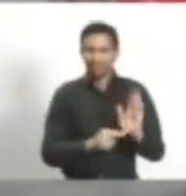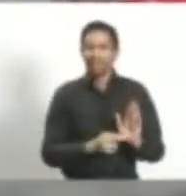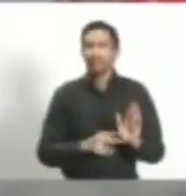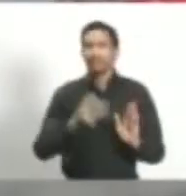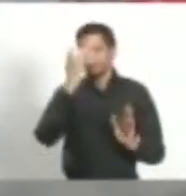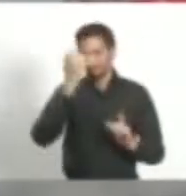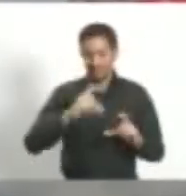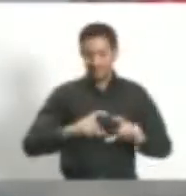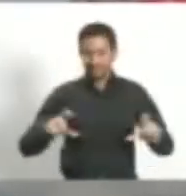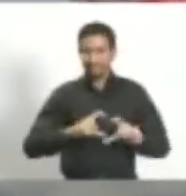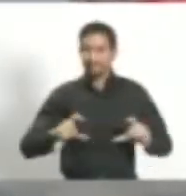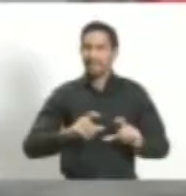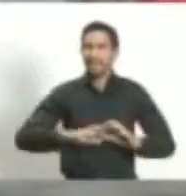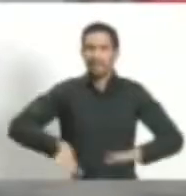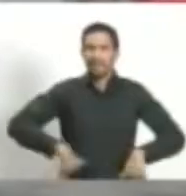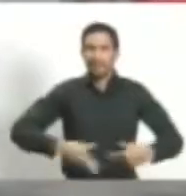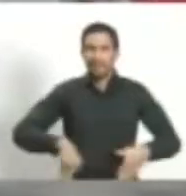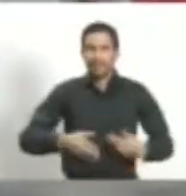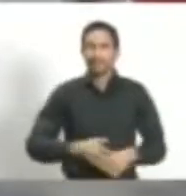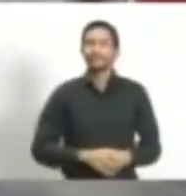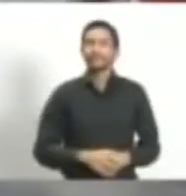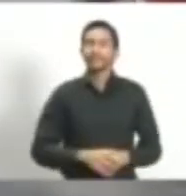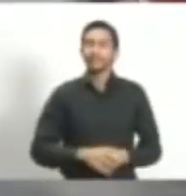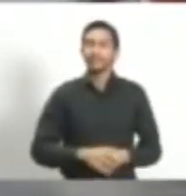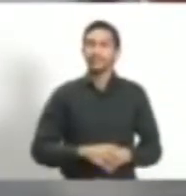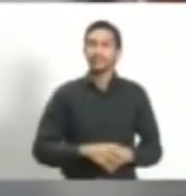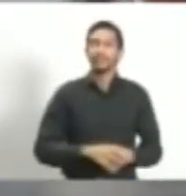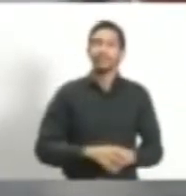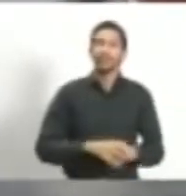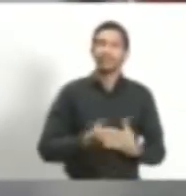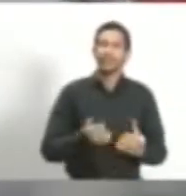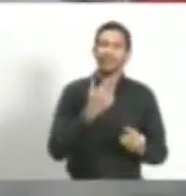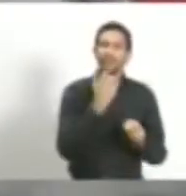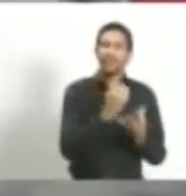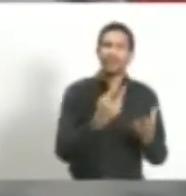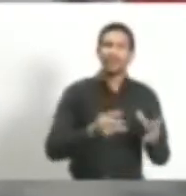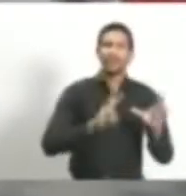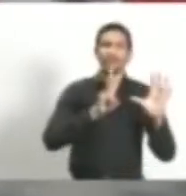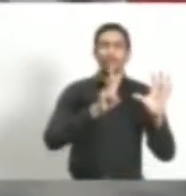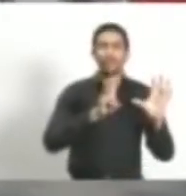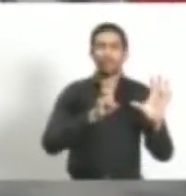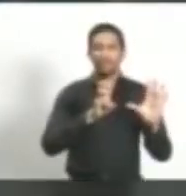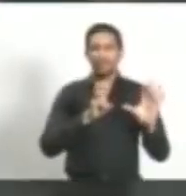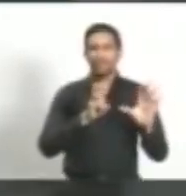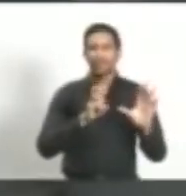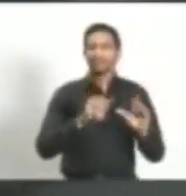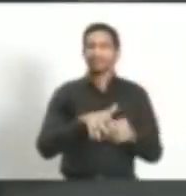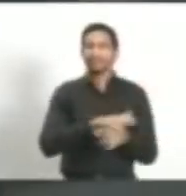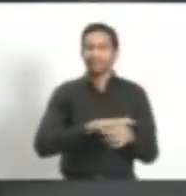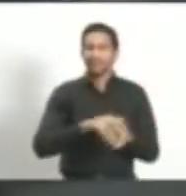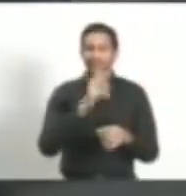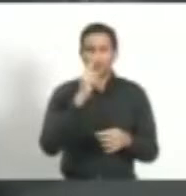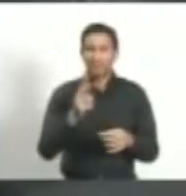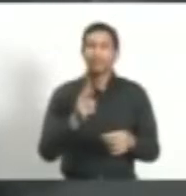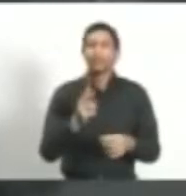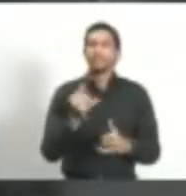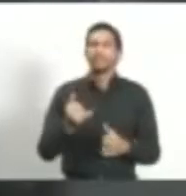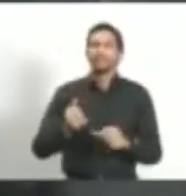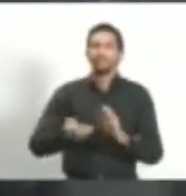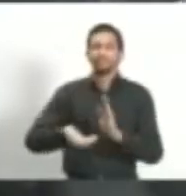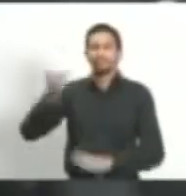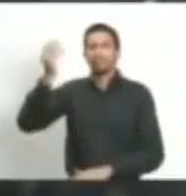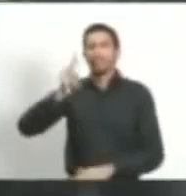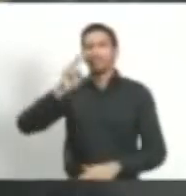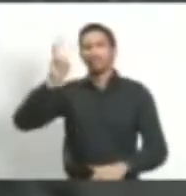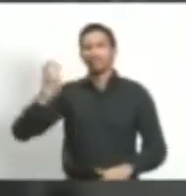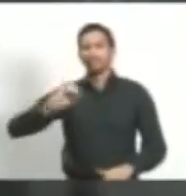del 2017 se han presentado 8.000 casos, es decir, un aumento del 18% a comparación del año anterior. Y por